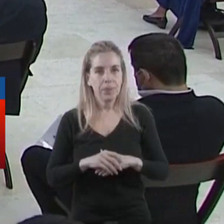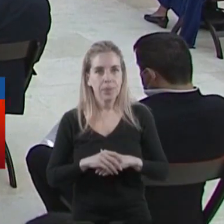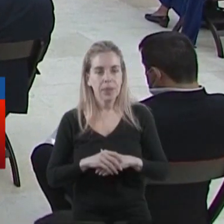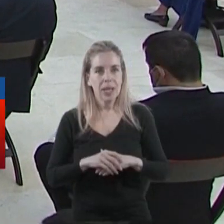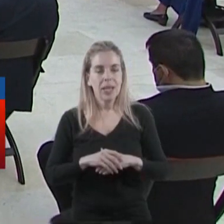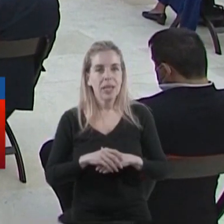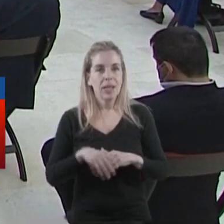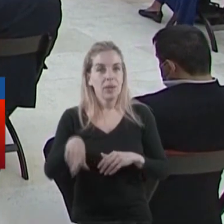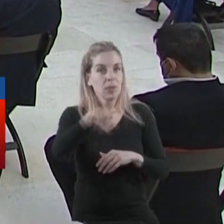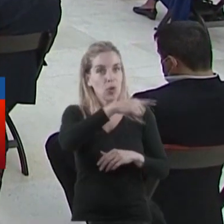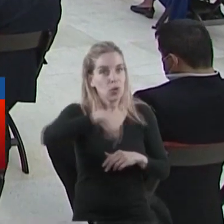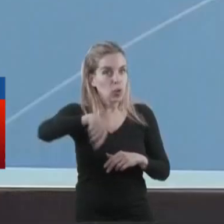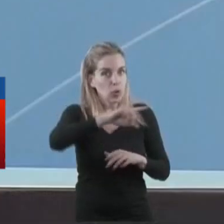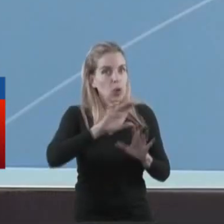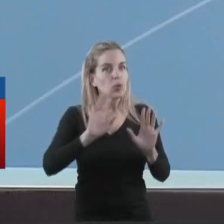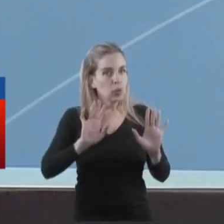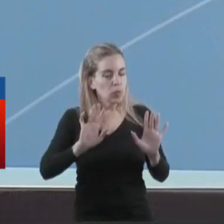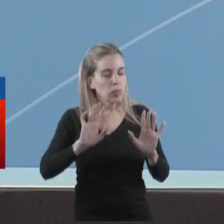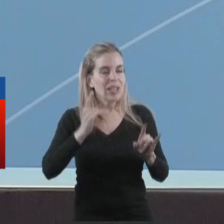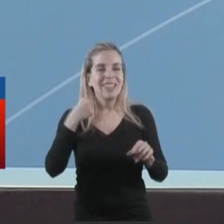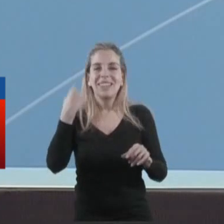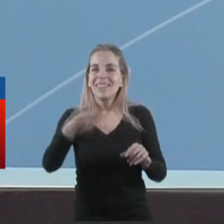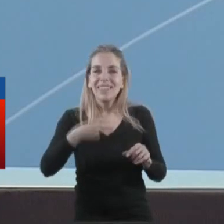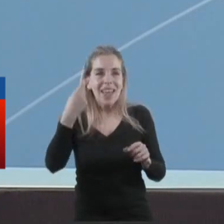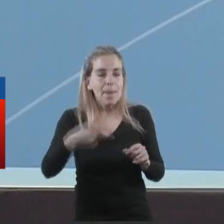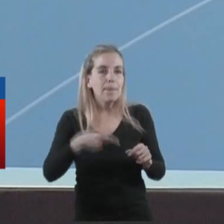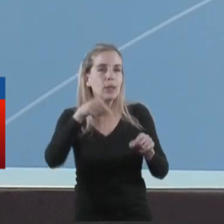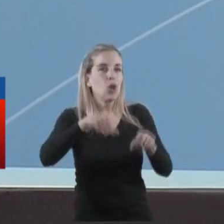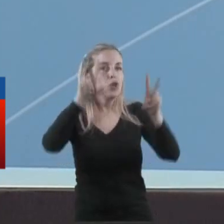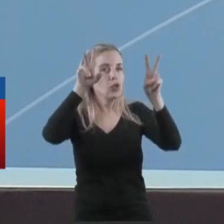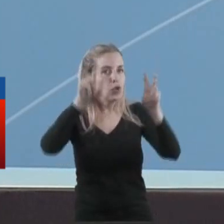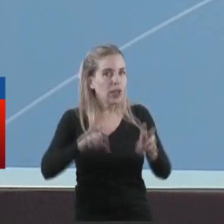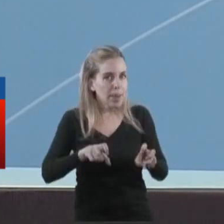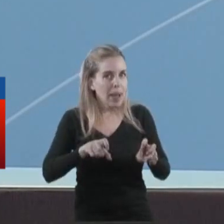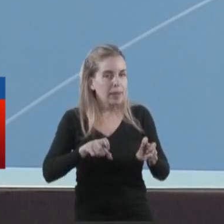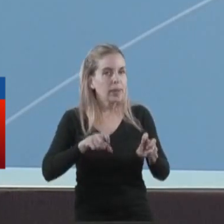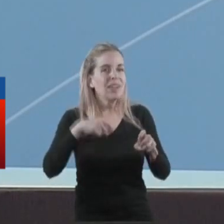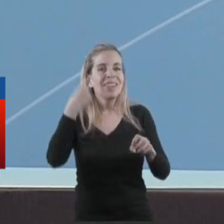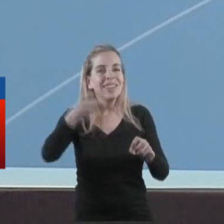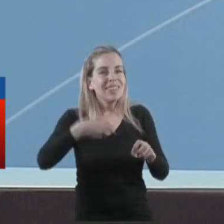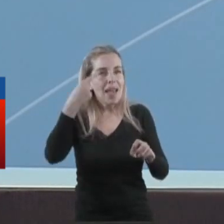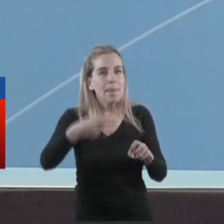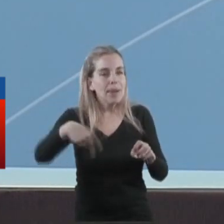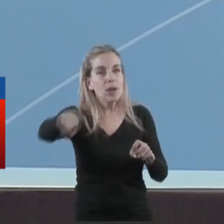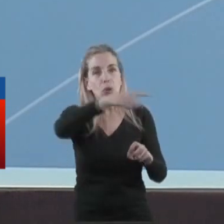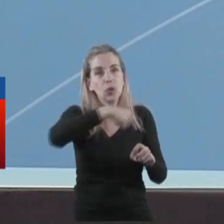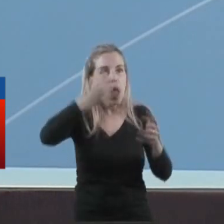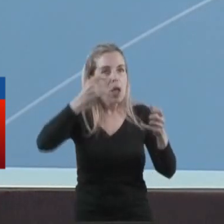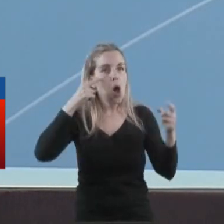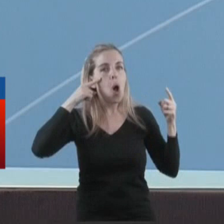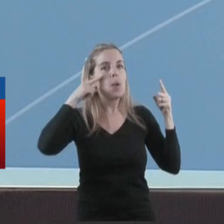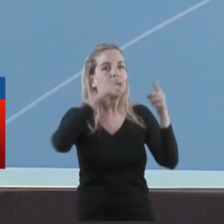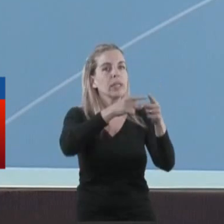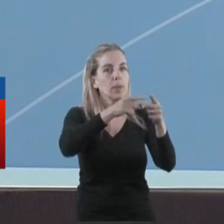Y siempre, cada una de estas cuestiones que abordamos lo hacemos con una brújula muy clara, que